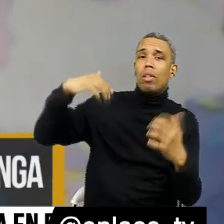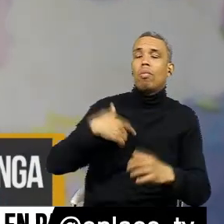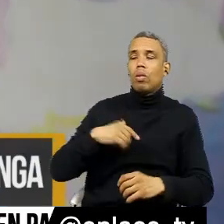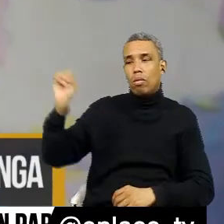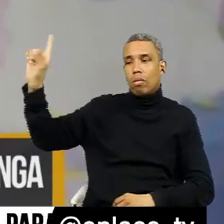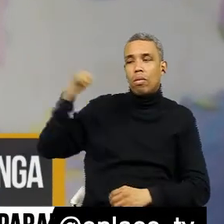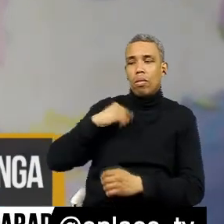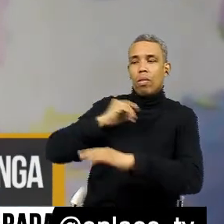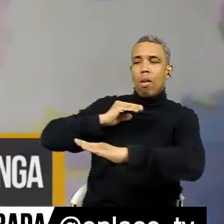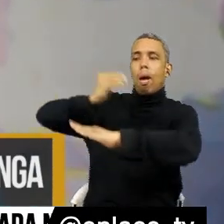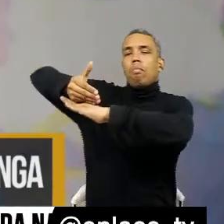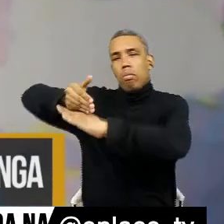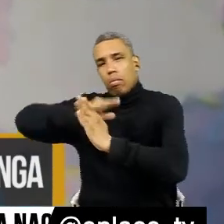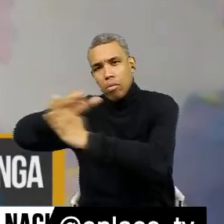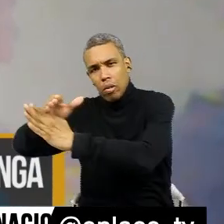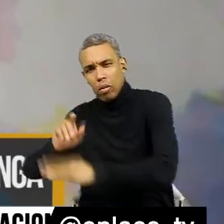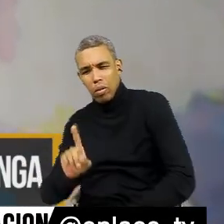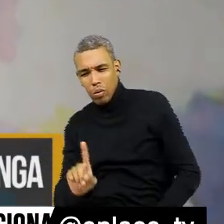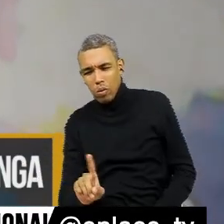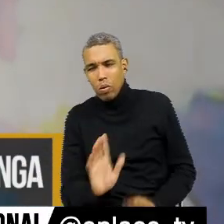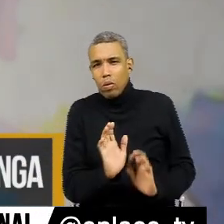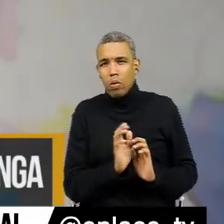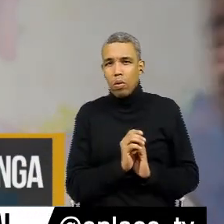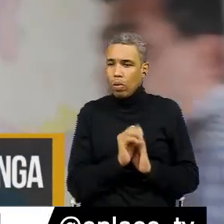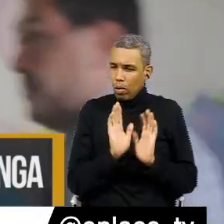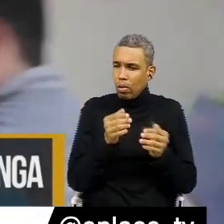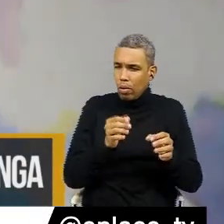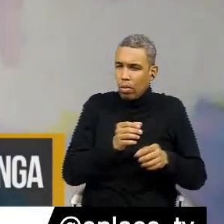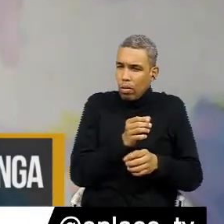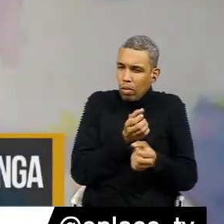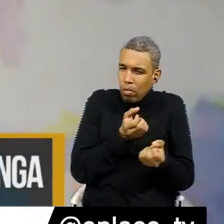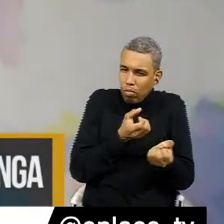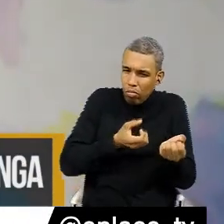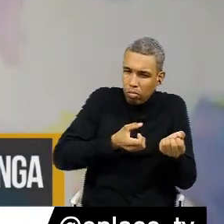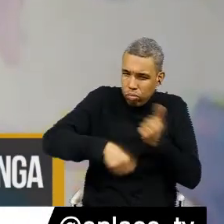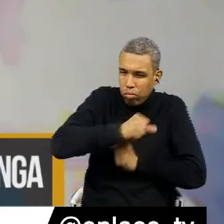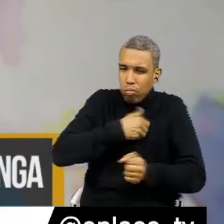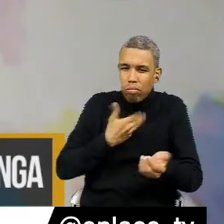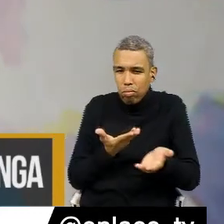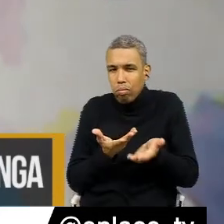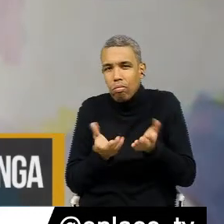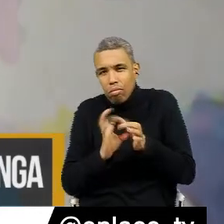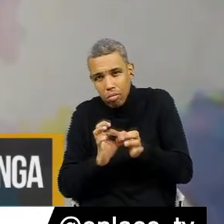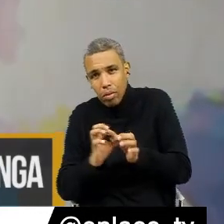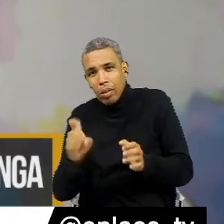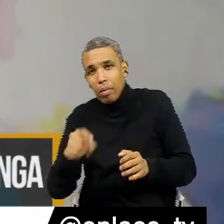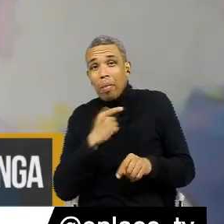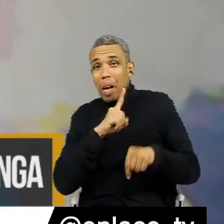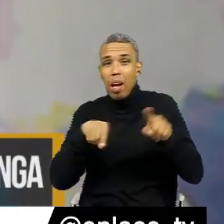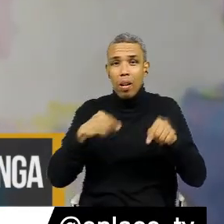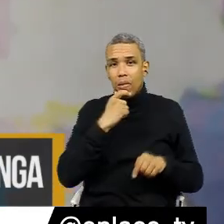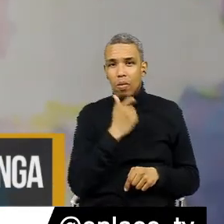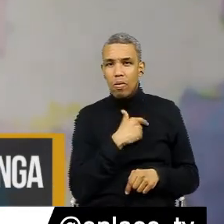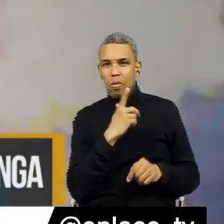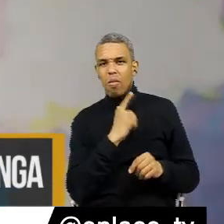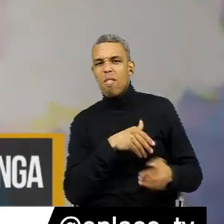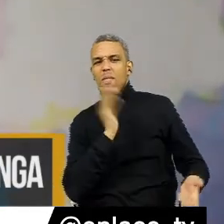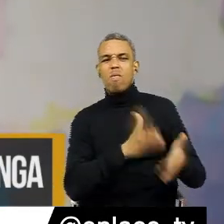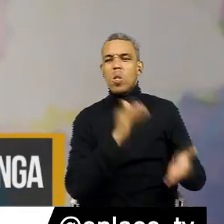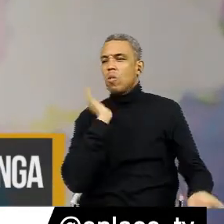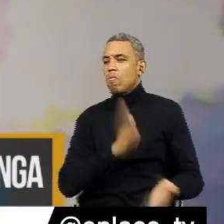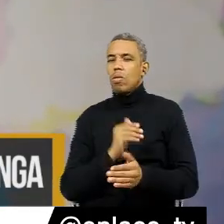tajo cualquier delincuente que venga vestido de un equipo de fútbol. Por eso le pedimos hoy a la Policía Nacional, como en el partido